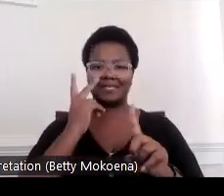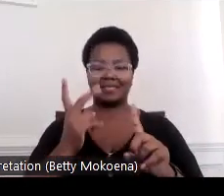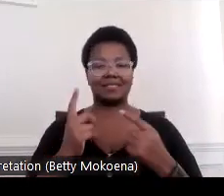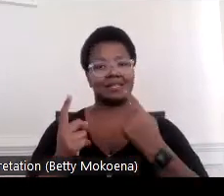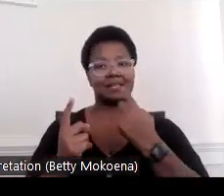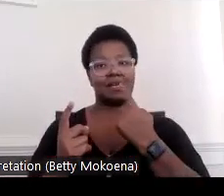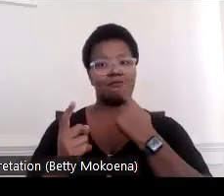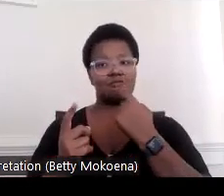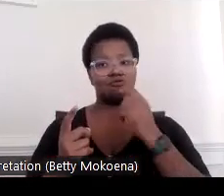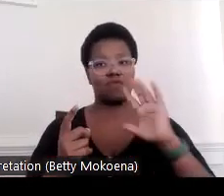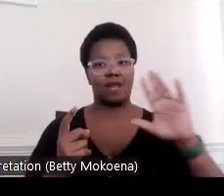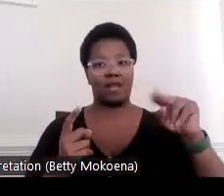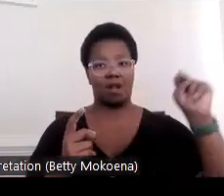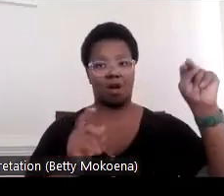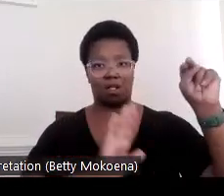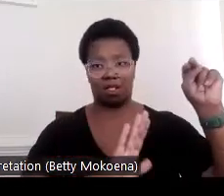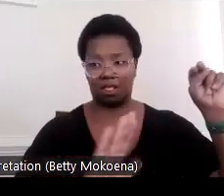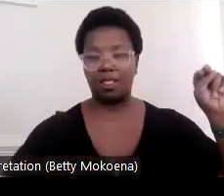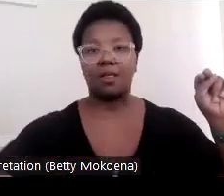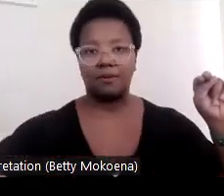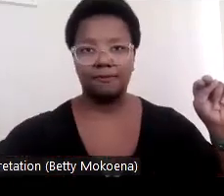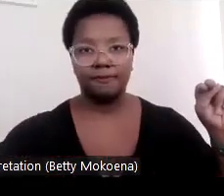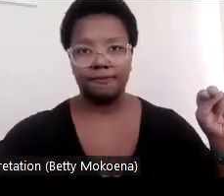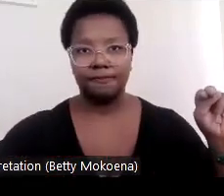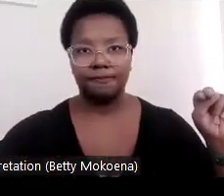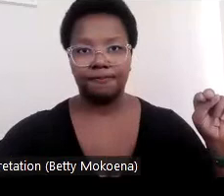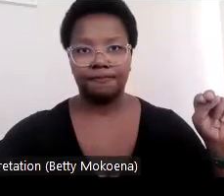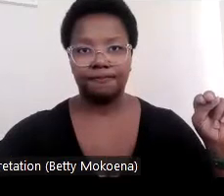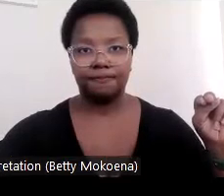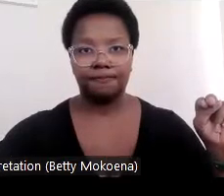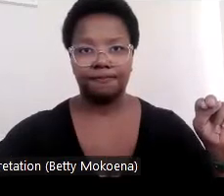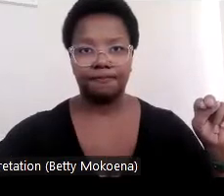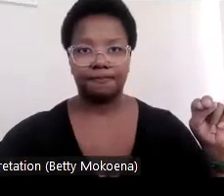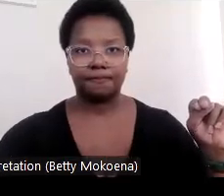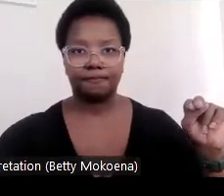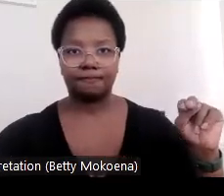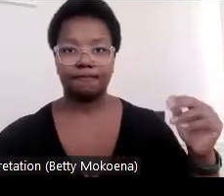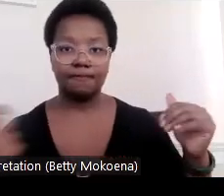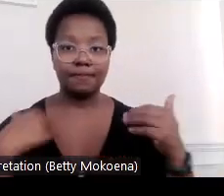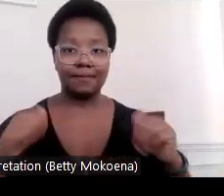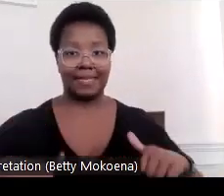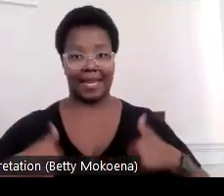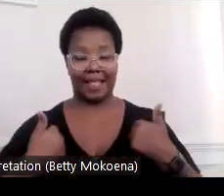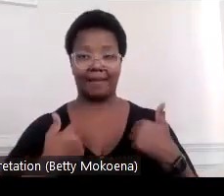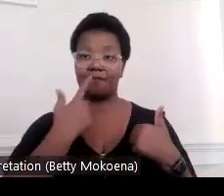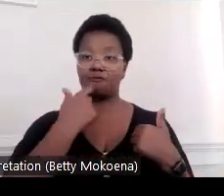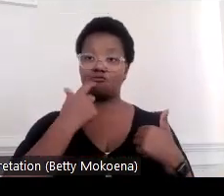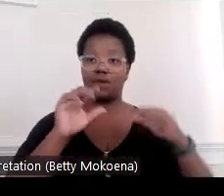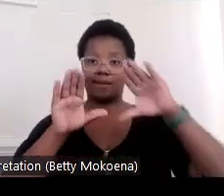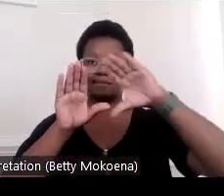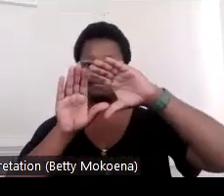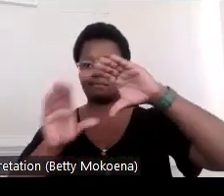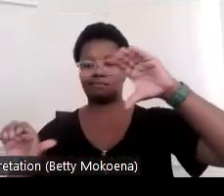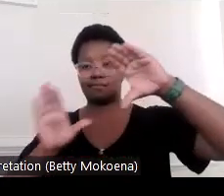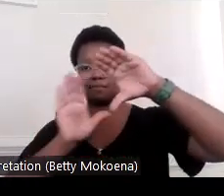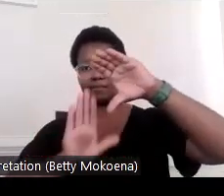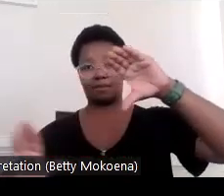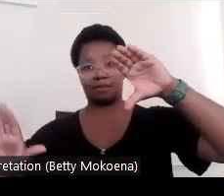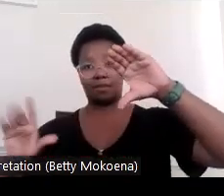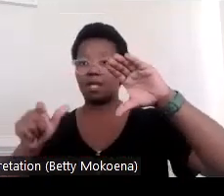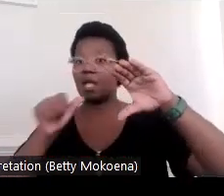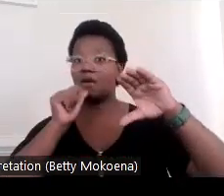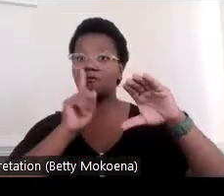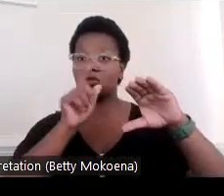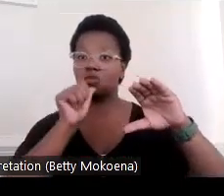regionales y aquí usted puede ver la costa noroeste de California aquí es regur cosas donde